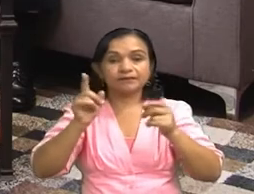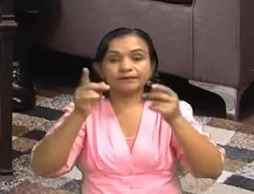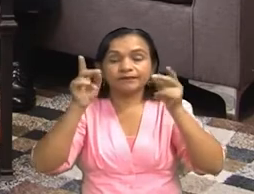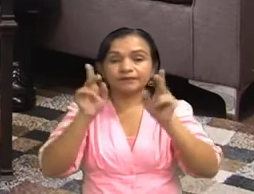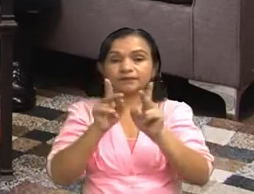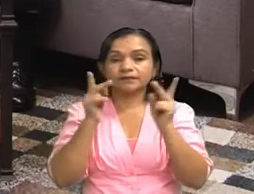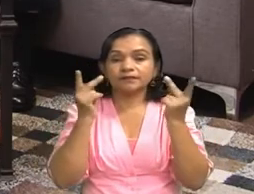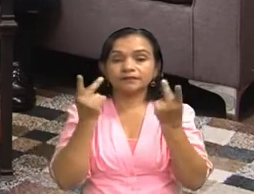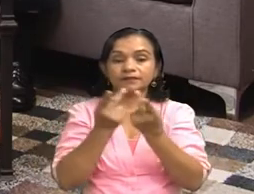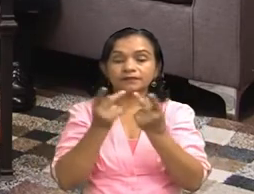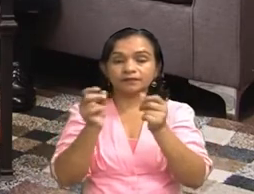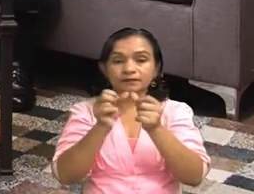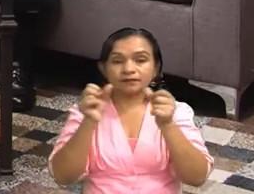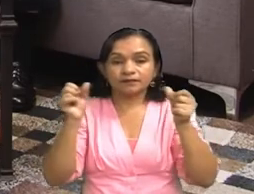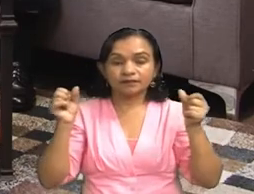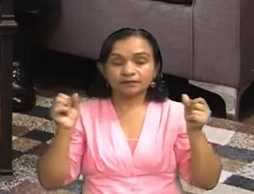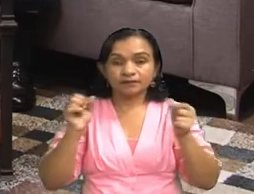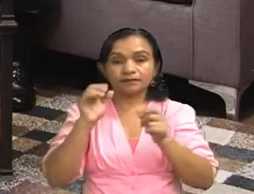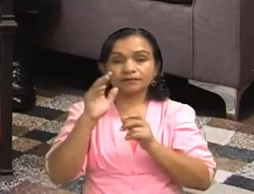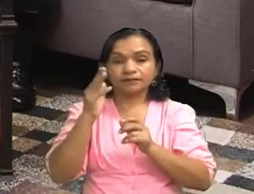Población animal muestreada,